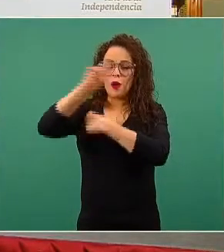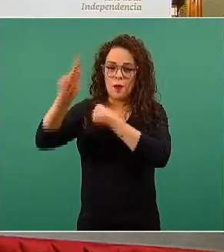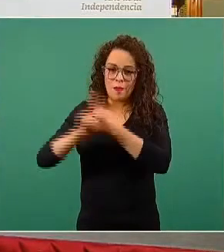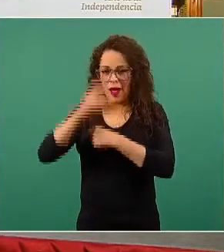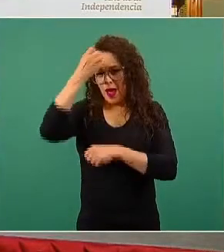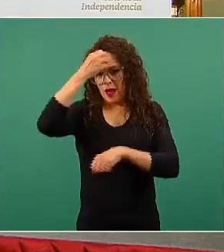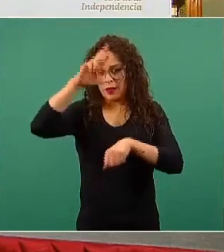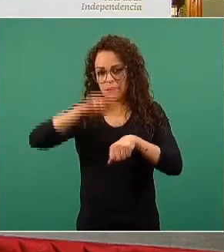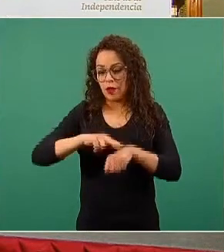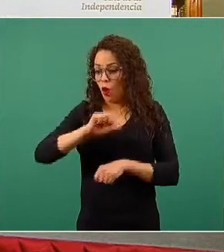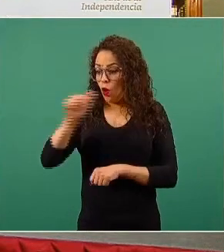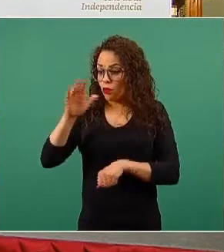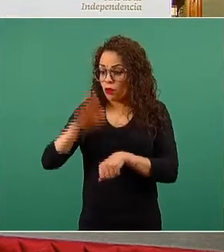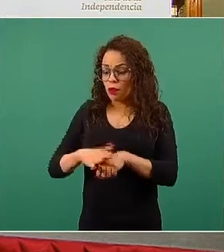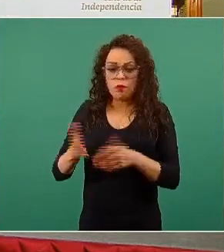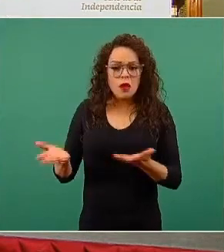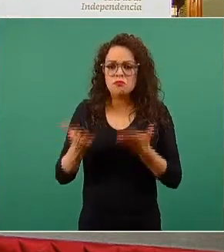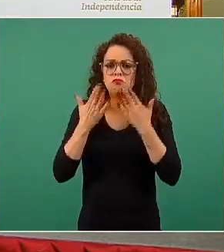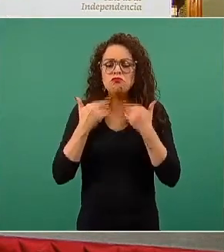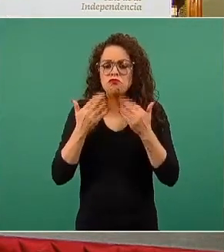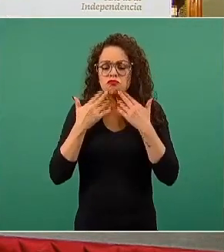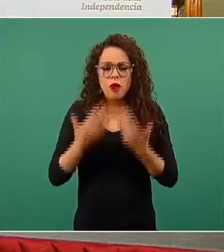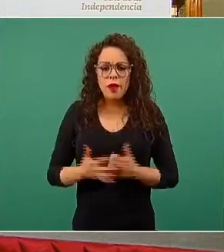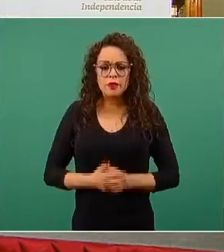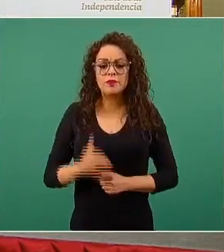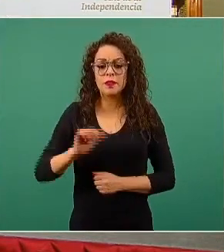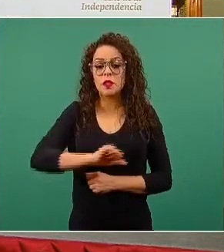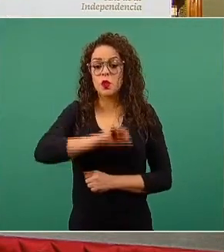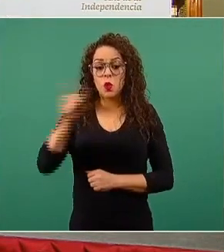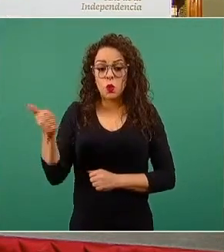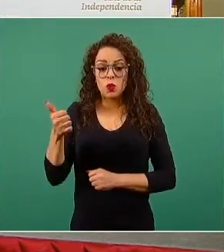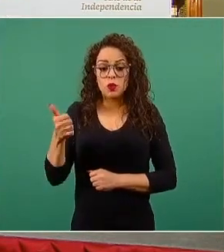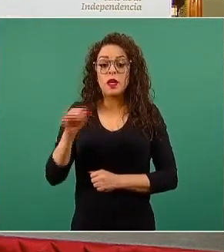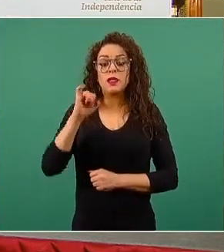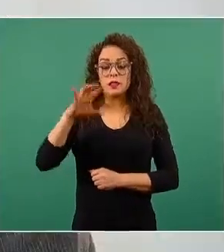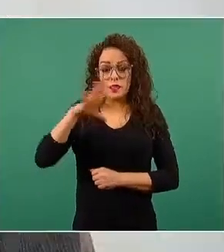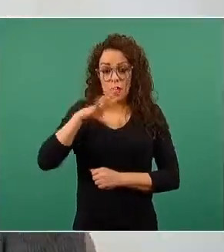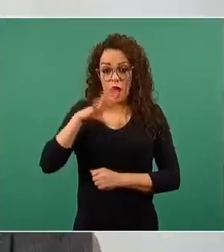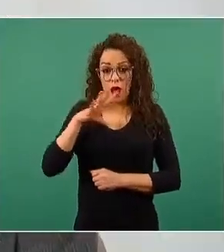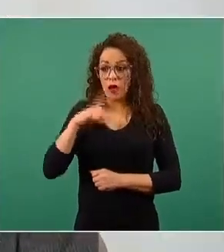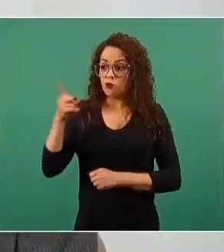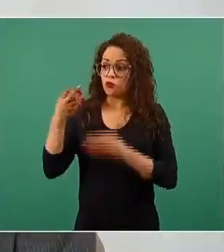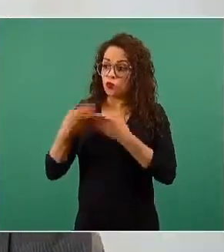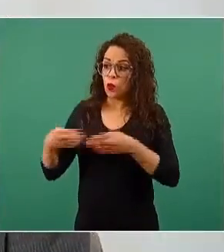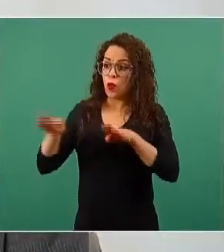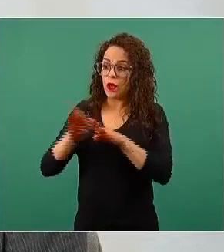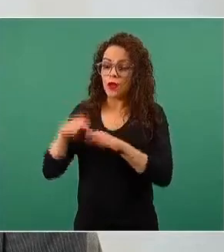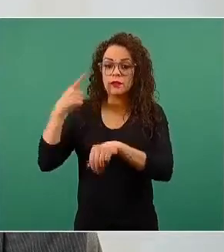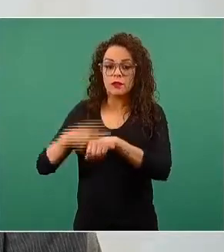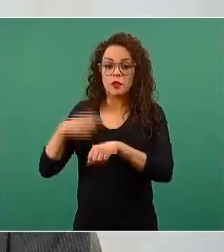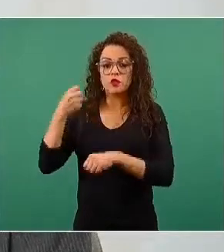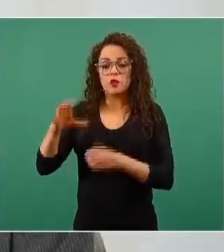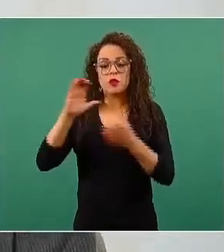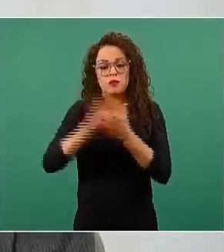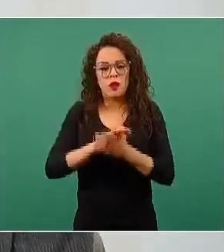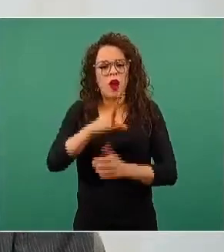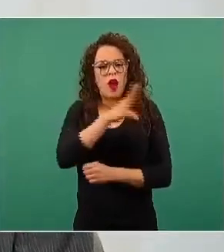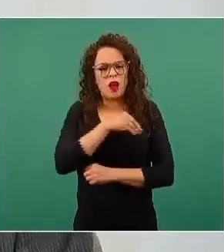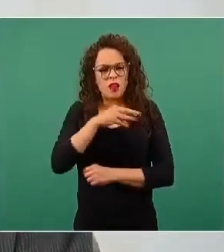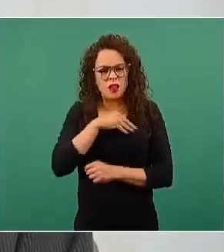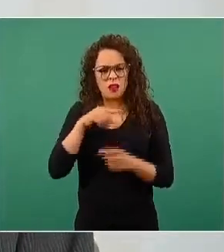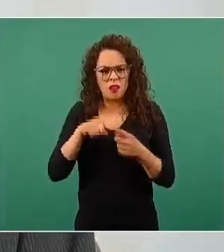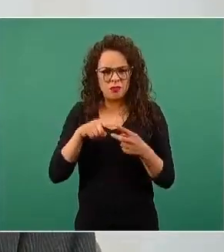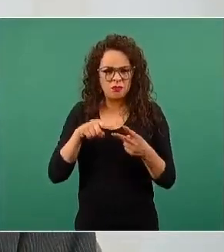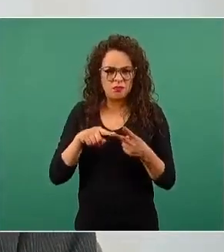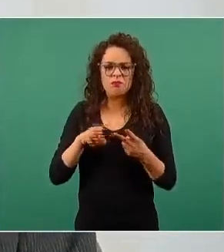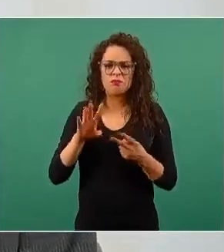casos adicionales. Y la segunda persona que sí tuvo casos adicionales en su casa, su esposa, su hijo, si no mal recuerdo, hija, hijo,